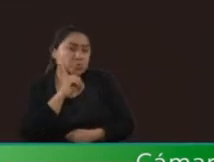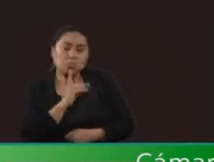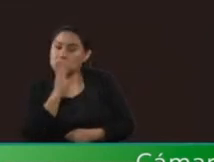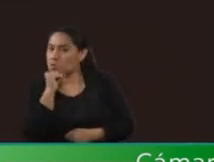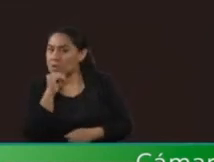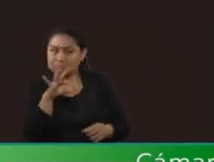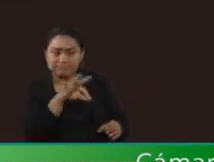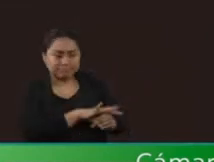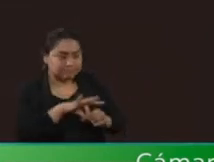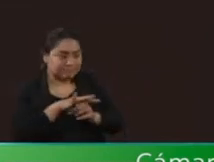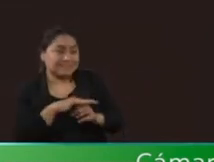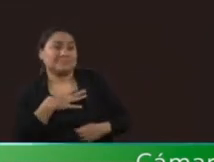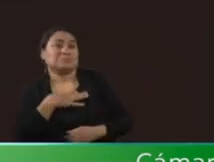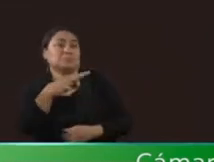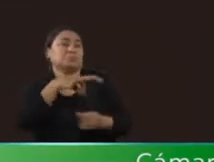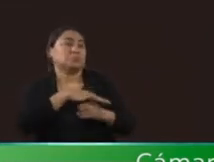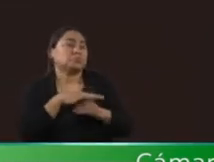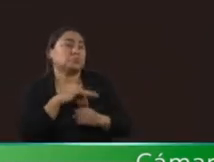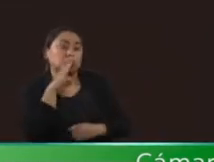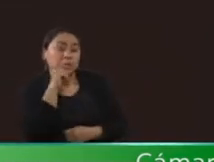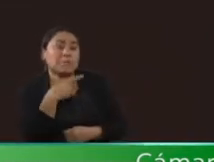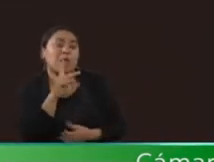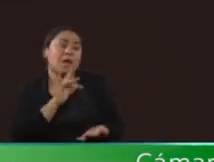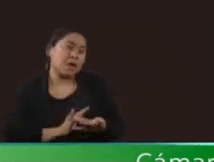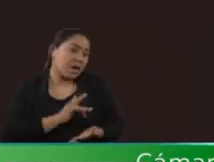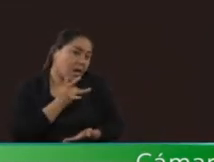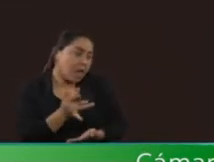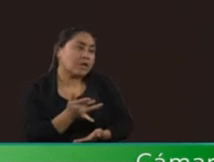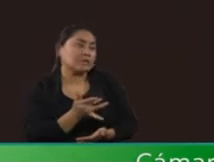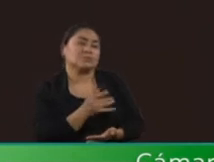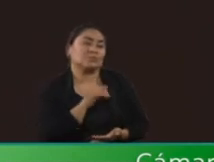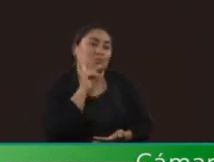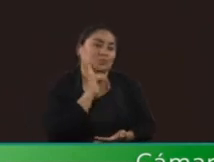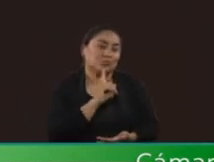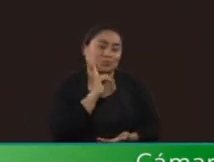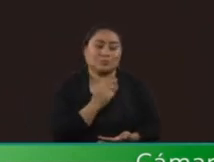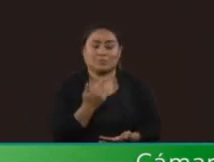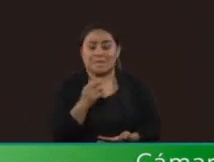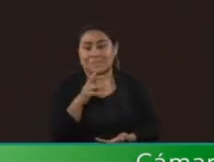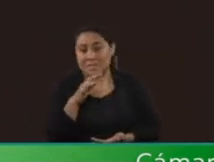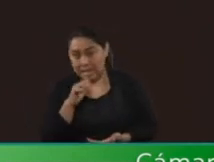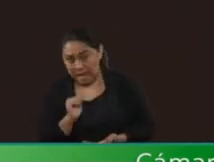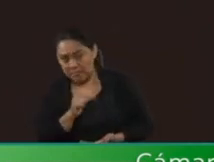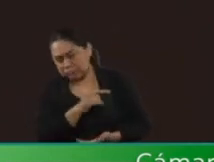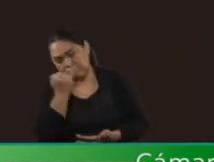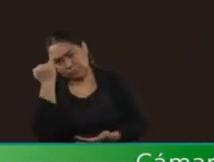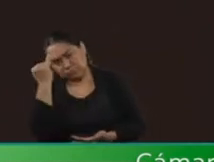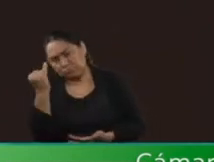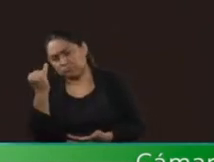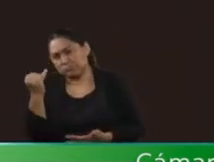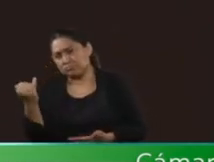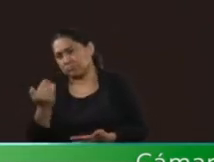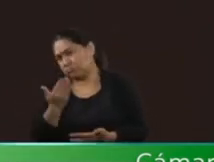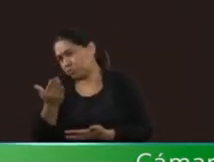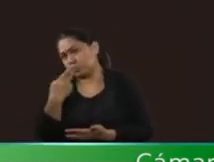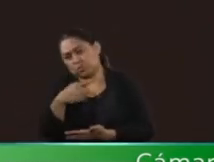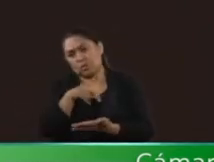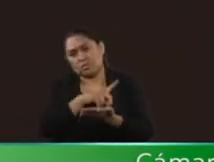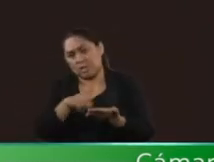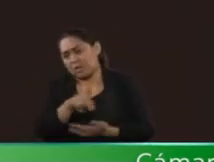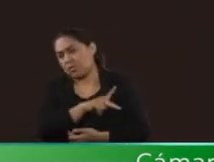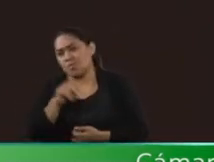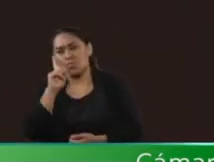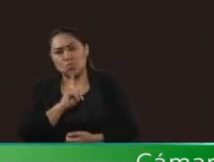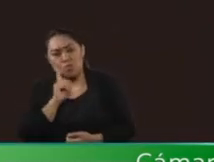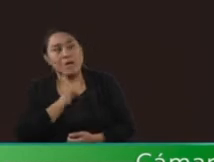votadas pero se logró gracias a la lucha de mujeres como lindo quien propuso este derecho para las mujeres su